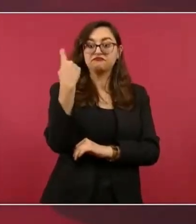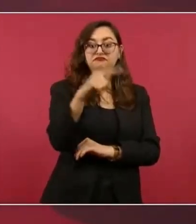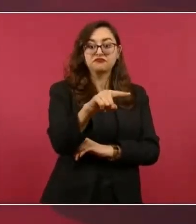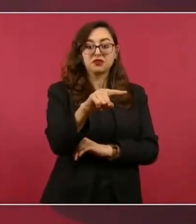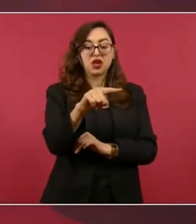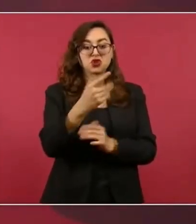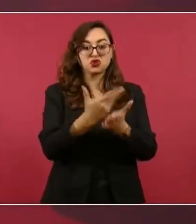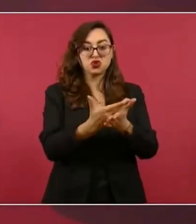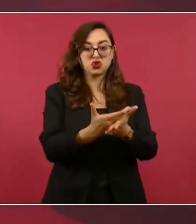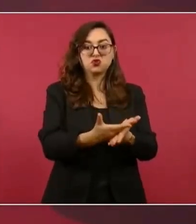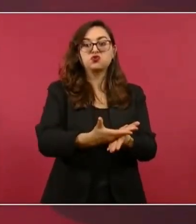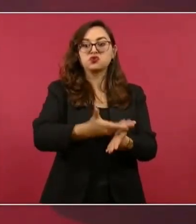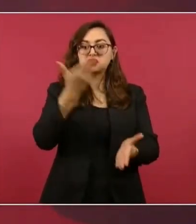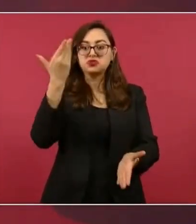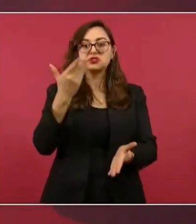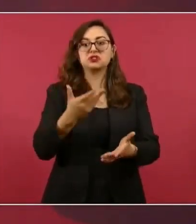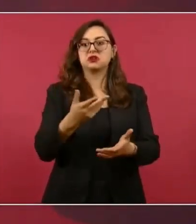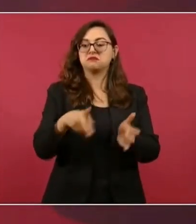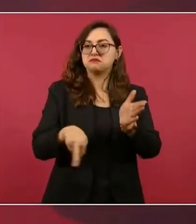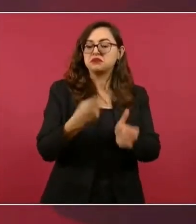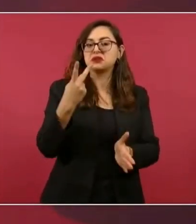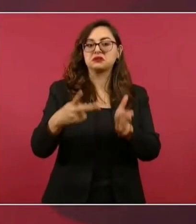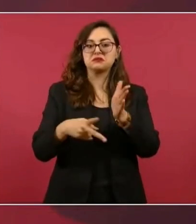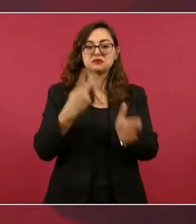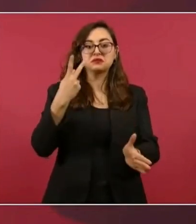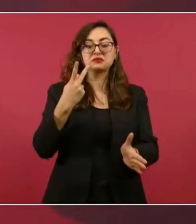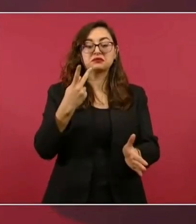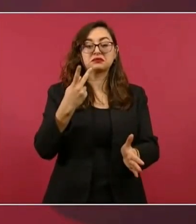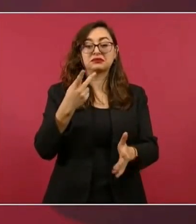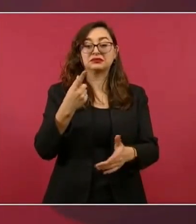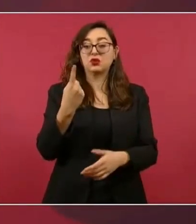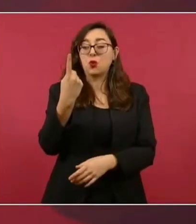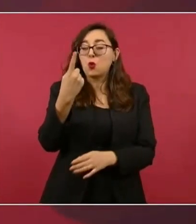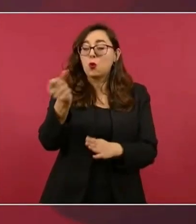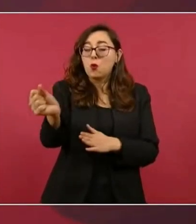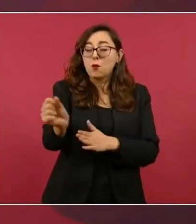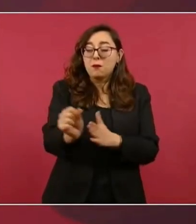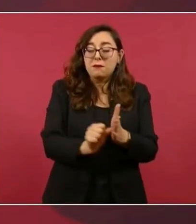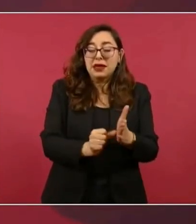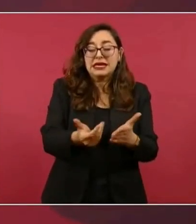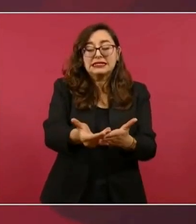Un mes antes de que terminara Calderón,